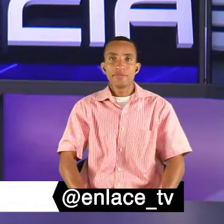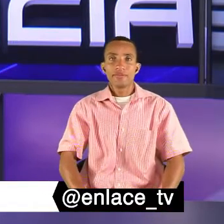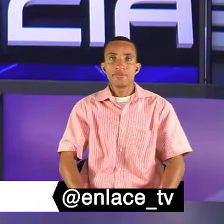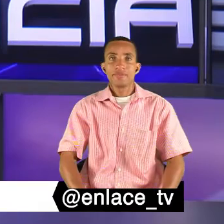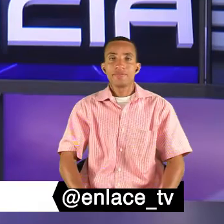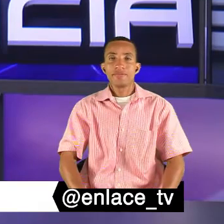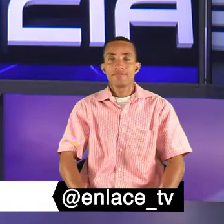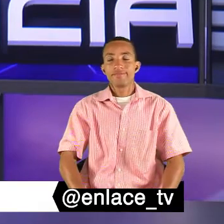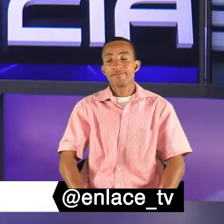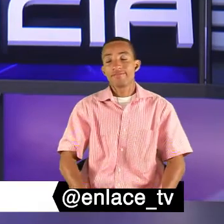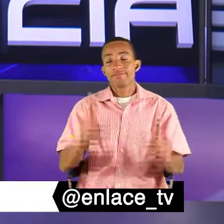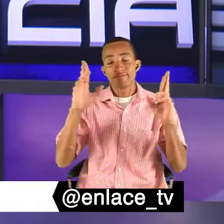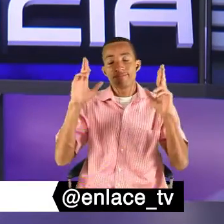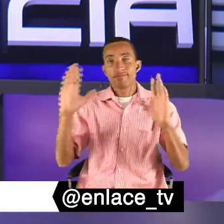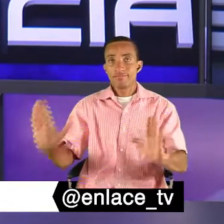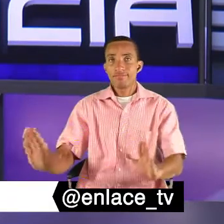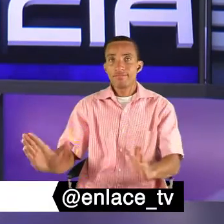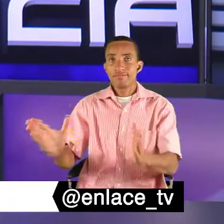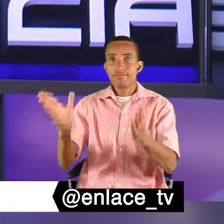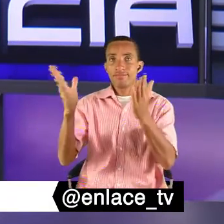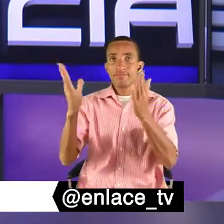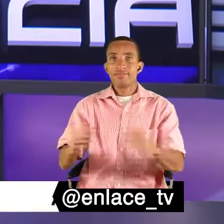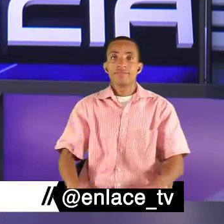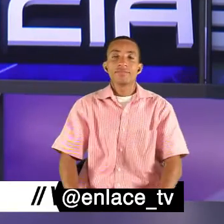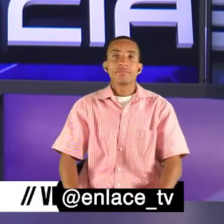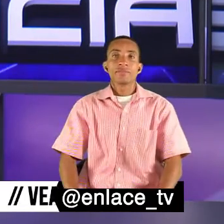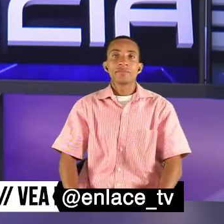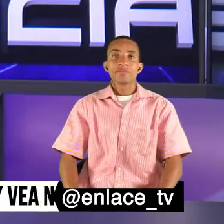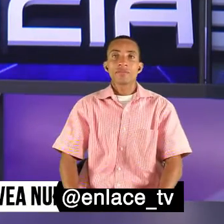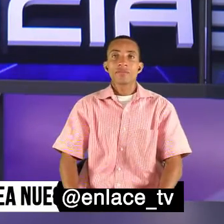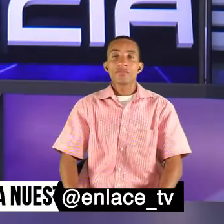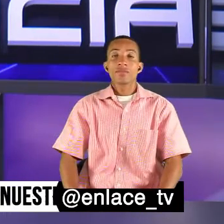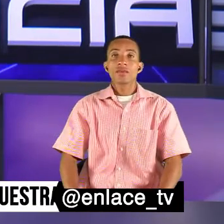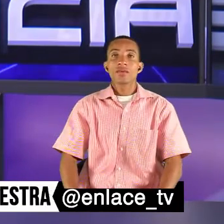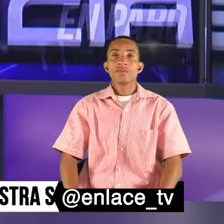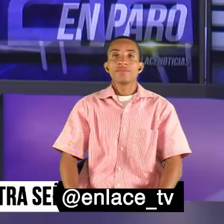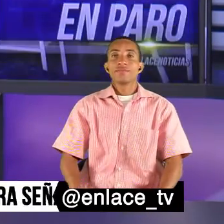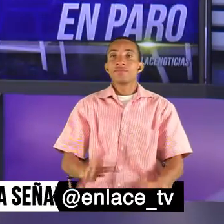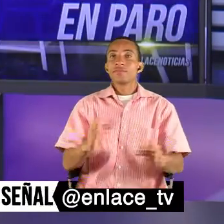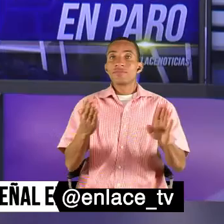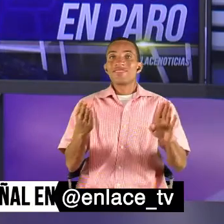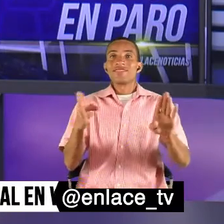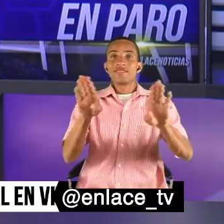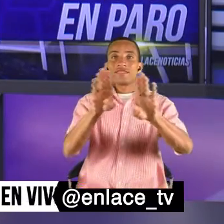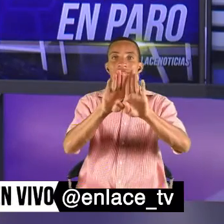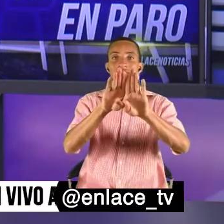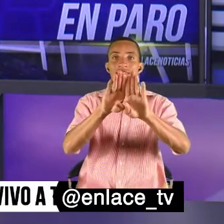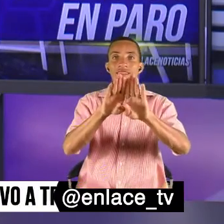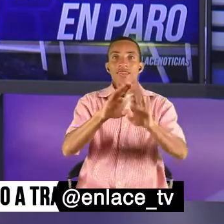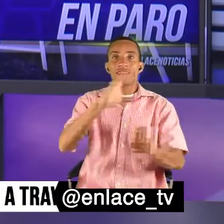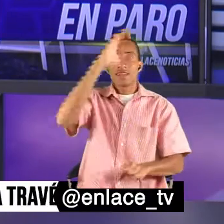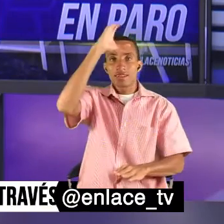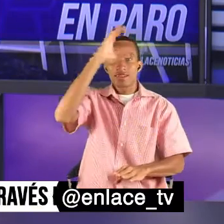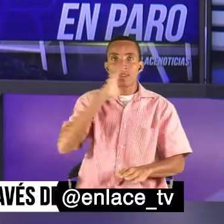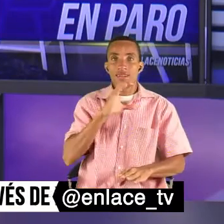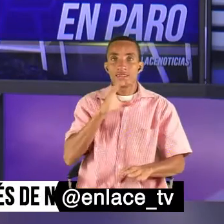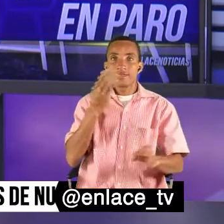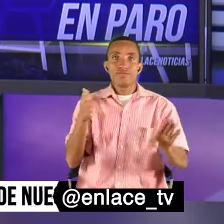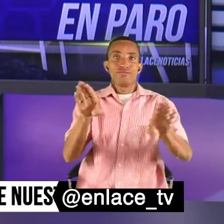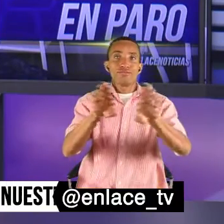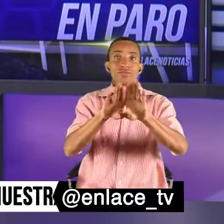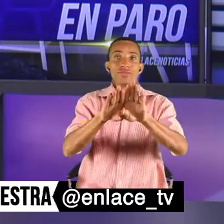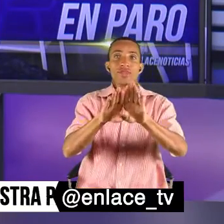Pronta recuperación para Carlos Andrés González Mebarak. Cerrado continúa el colegio José Prudencio Padilla Cas por parte de